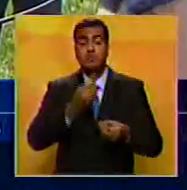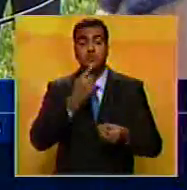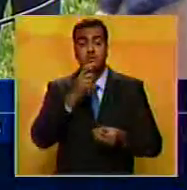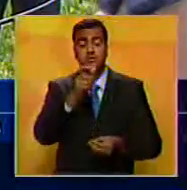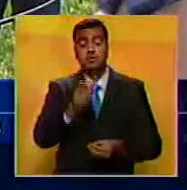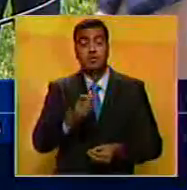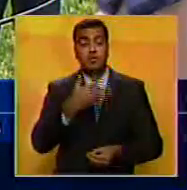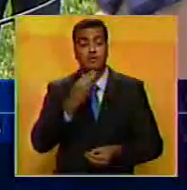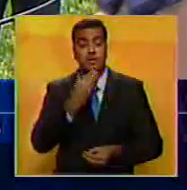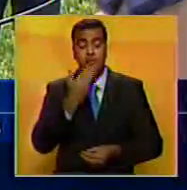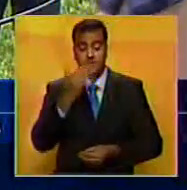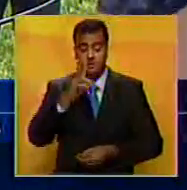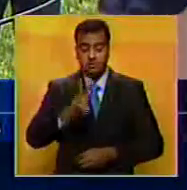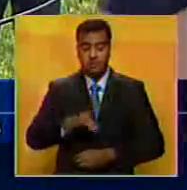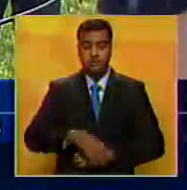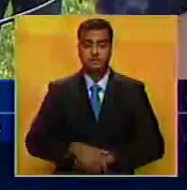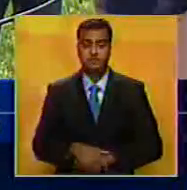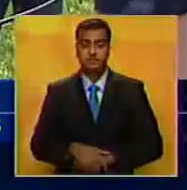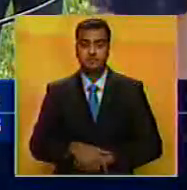Pablo, por una mejor Venezuela.